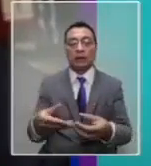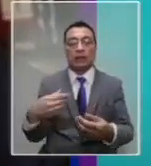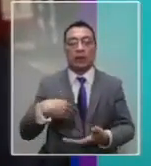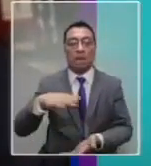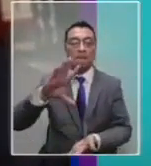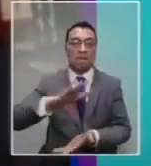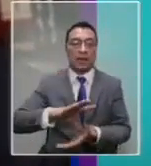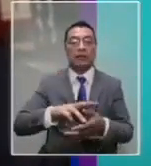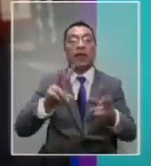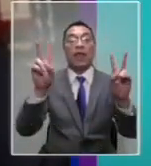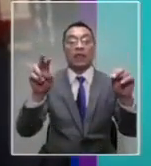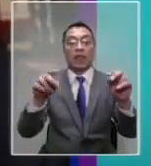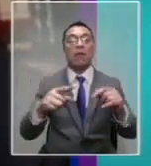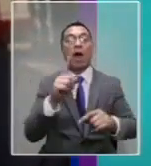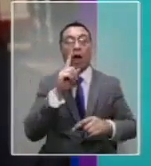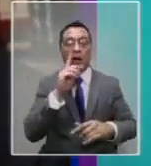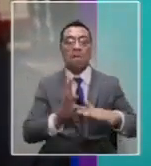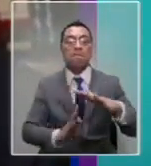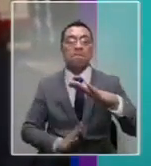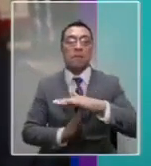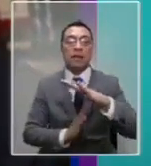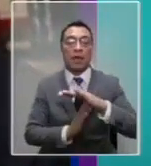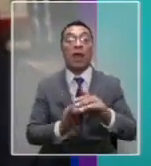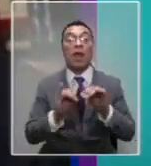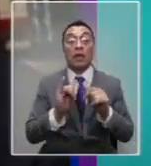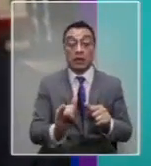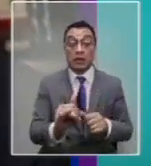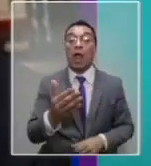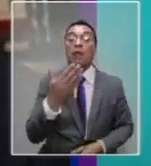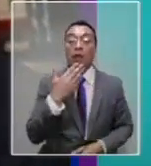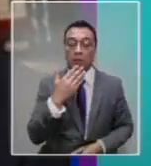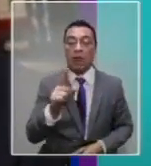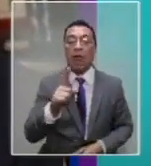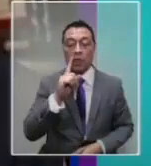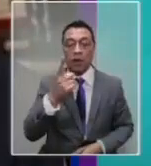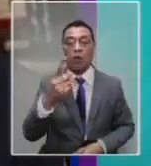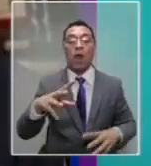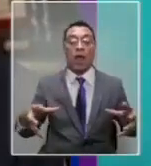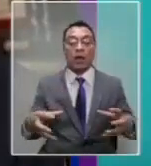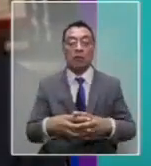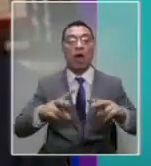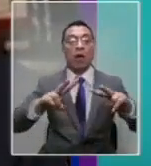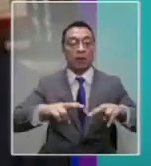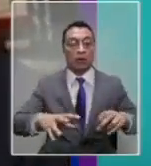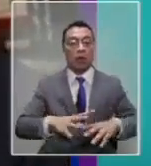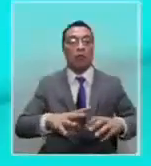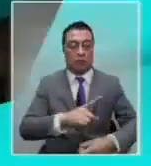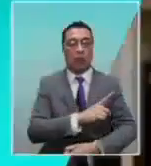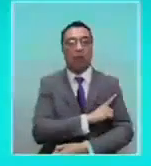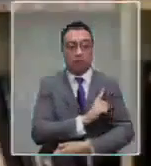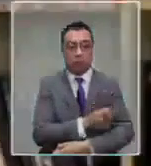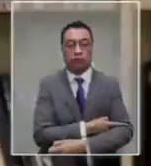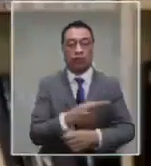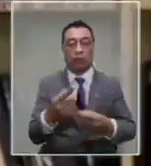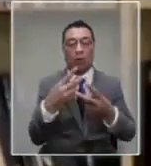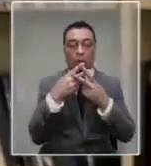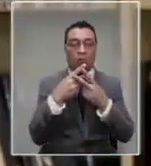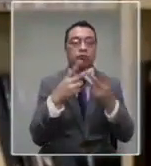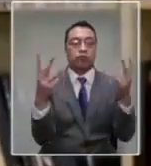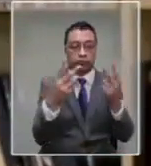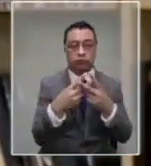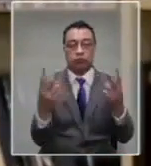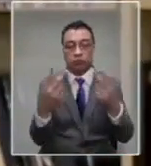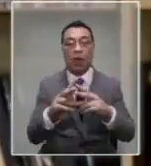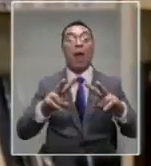cierto?, de nuestro país, de los temas que tenemos pendientes, y ahí también tenemos un equipo de investigadores muy potente que está haciendo